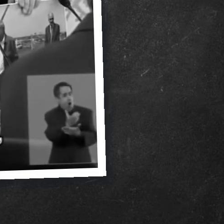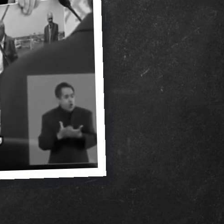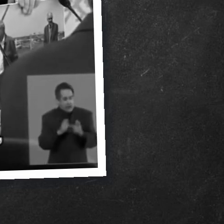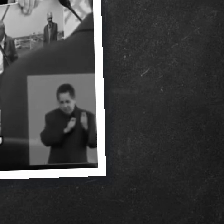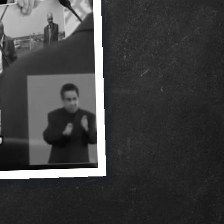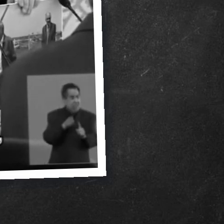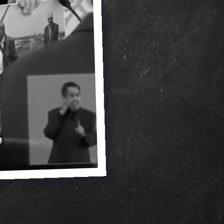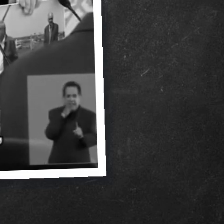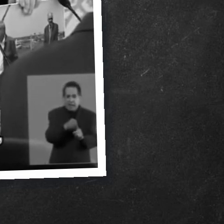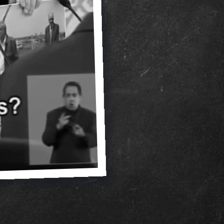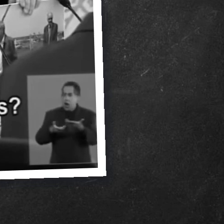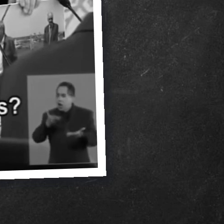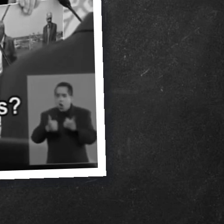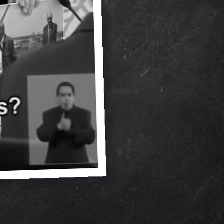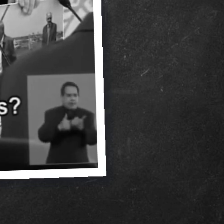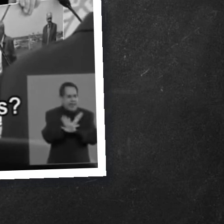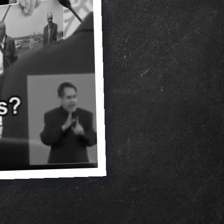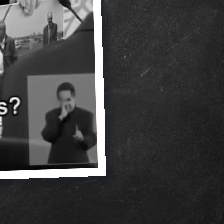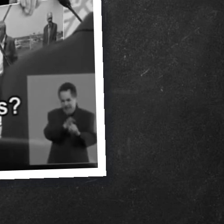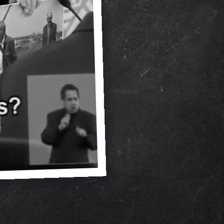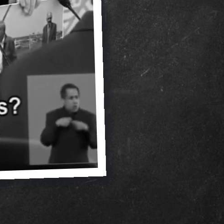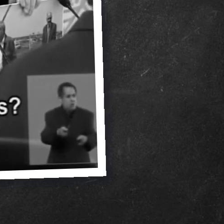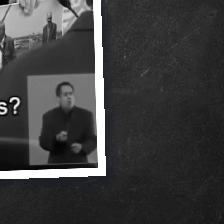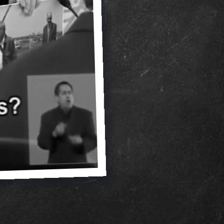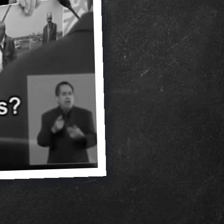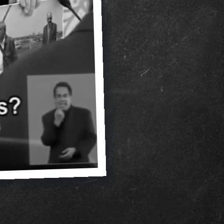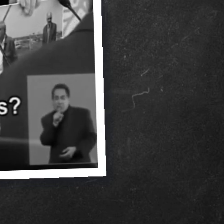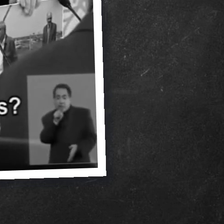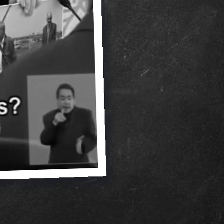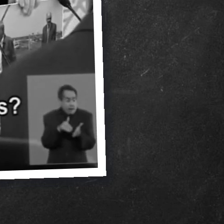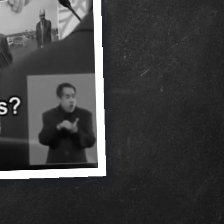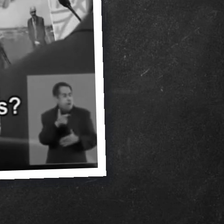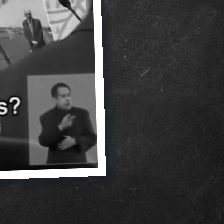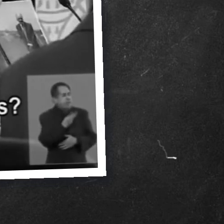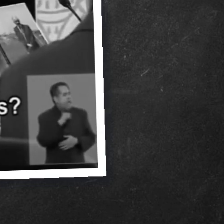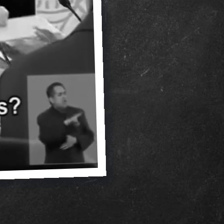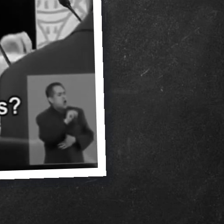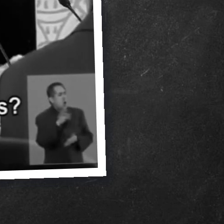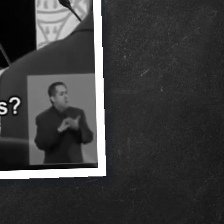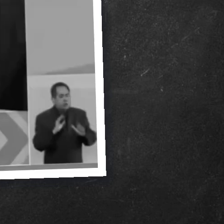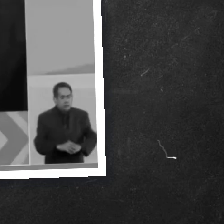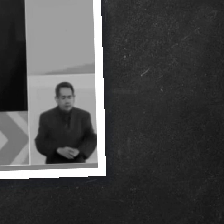por asignación directa, sin licitación, sin concurso, por 170 millones de pesos. Contesta sí o no.